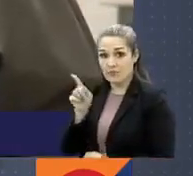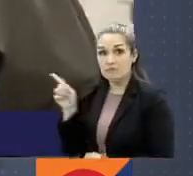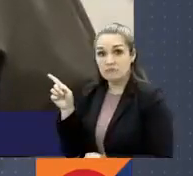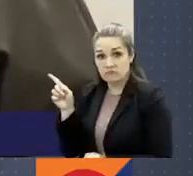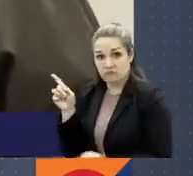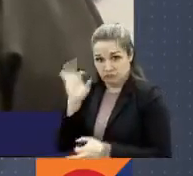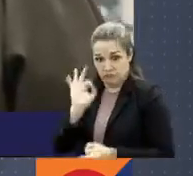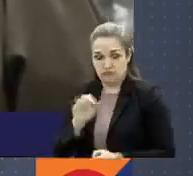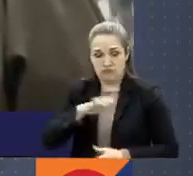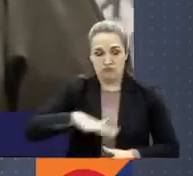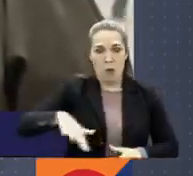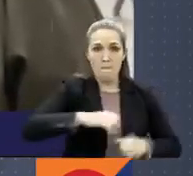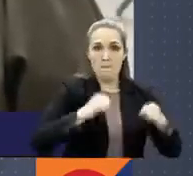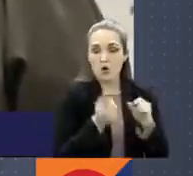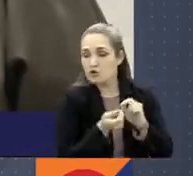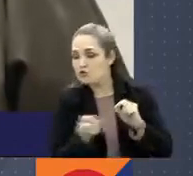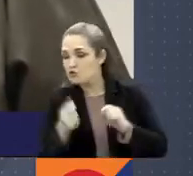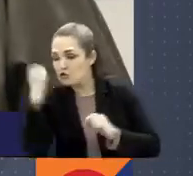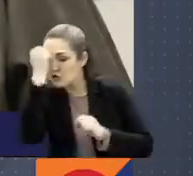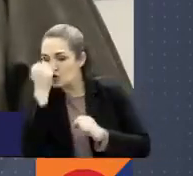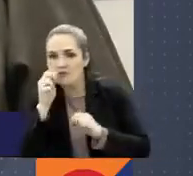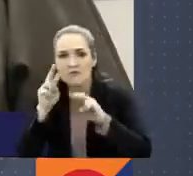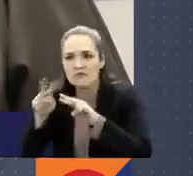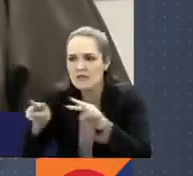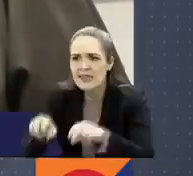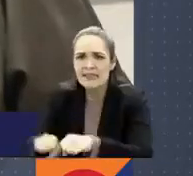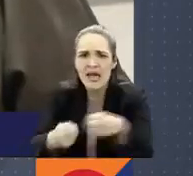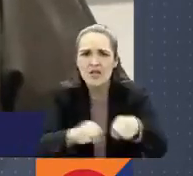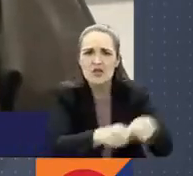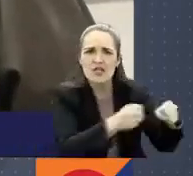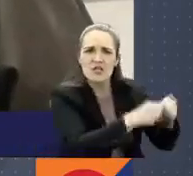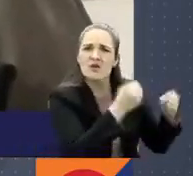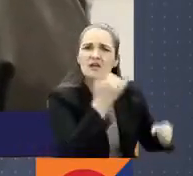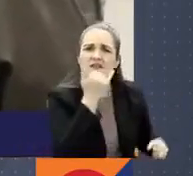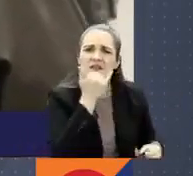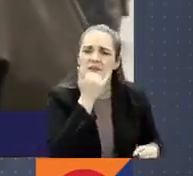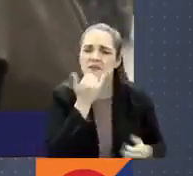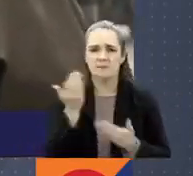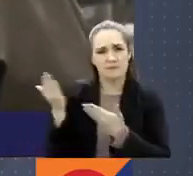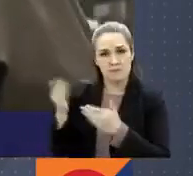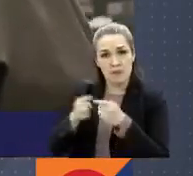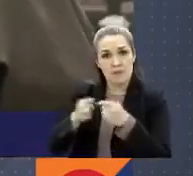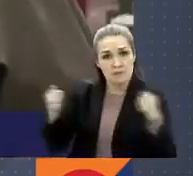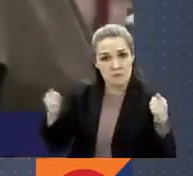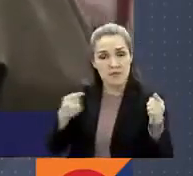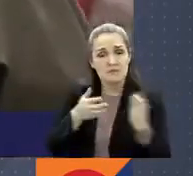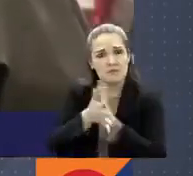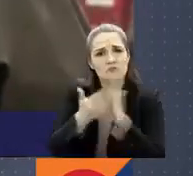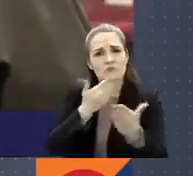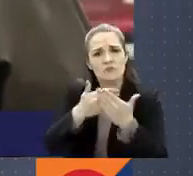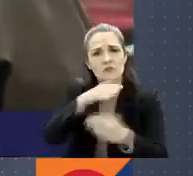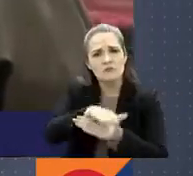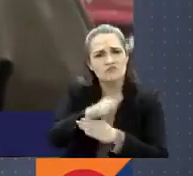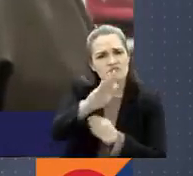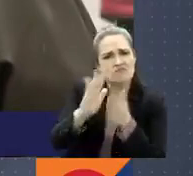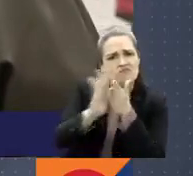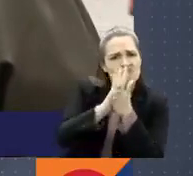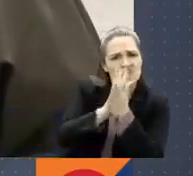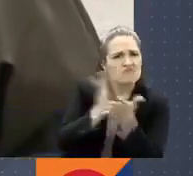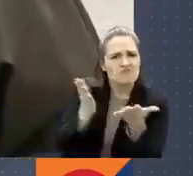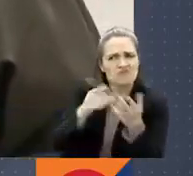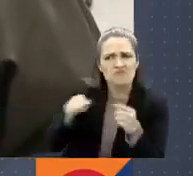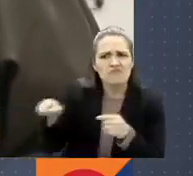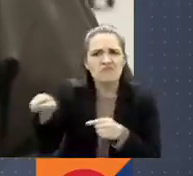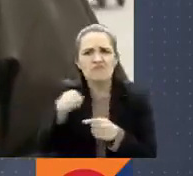el balance de los daños y las medidas que se han tomado en Bogotá y el vecino municipio. Laura, buenas tardes. ¿Qué se encontró en este recorrido?